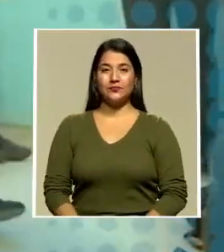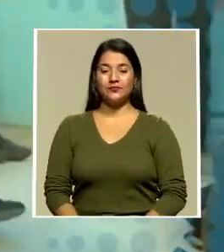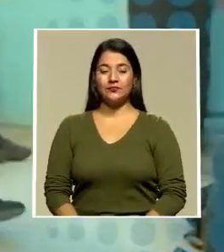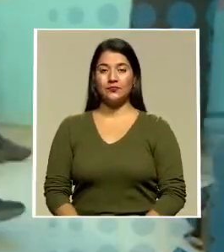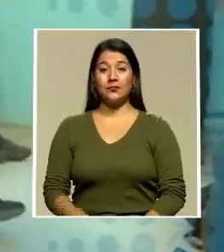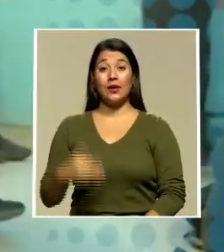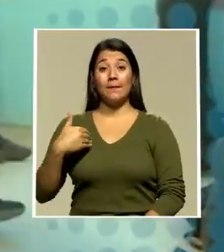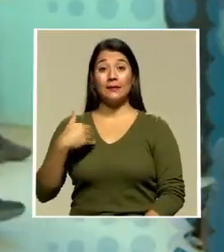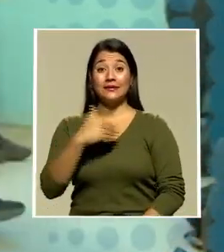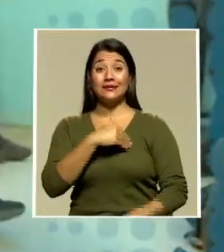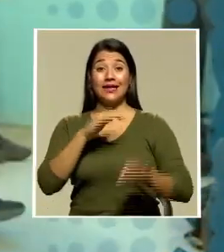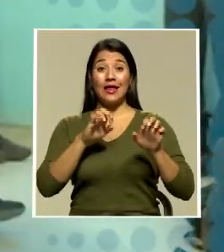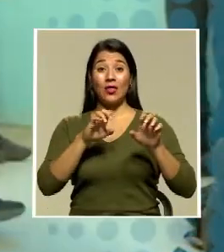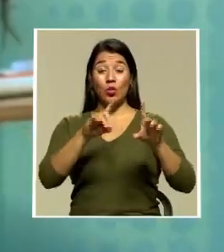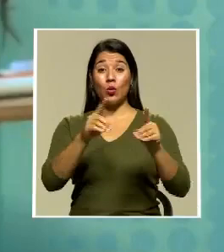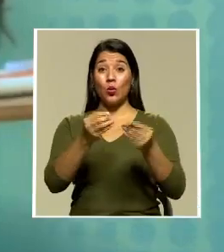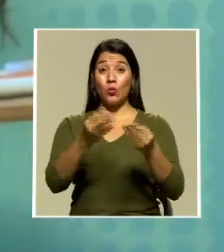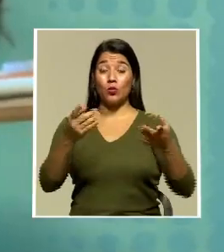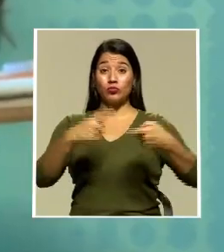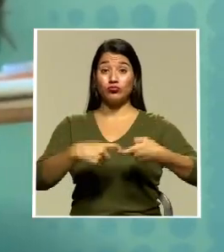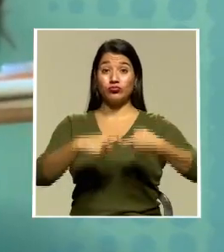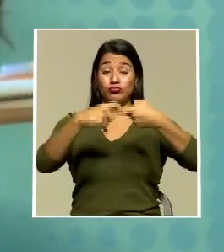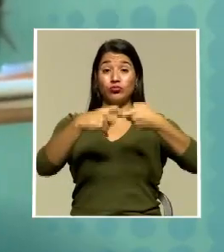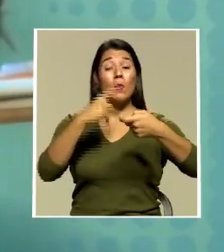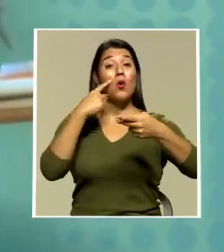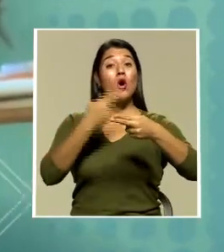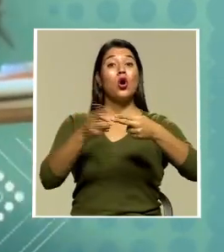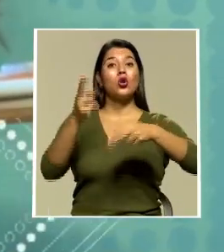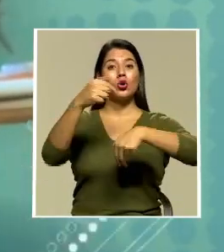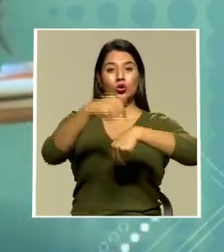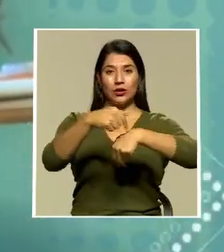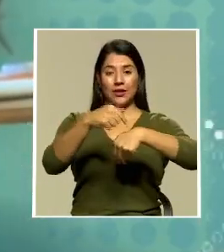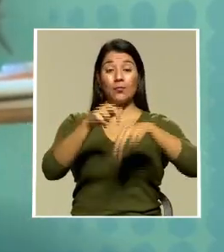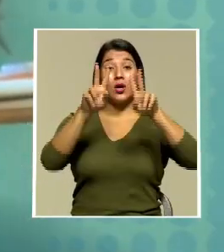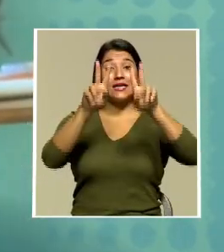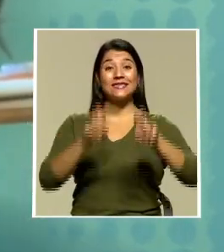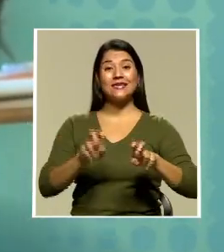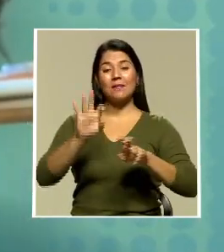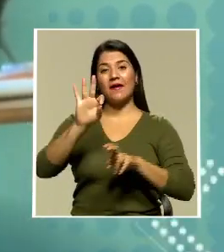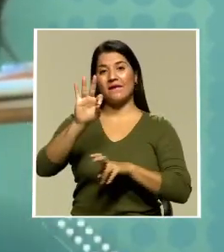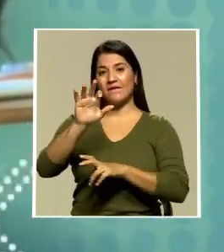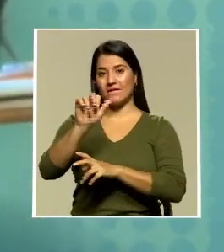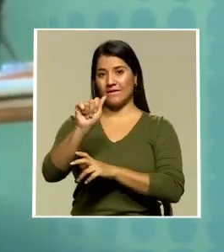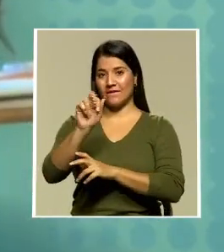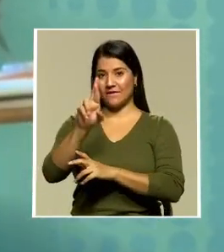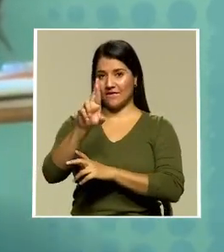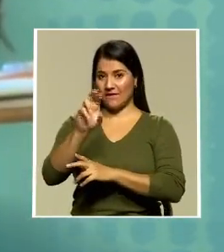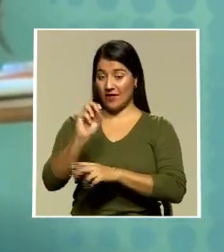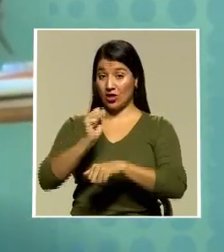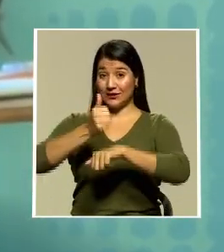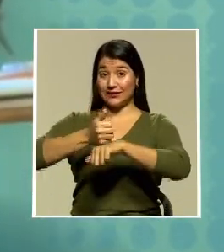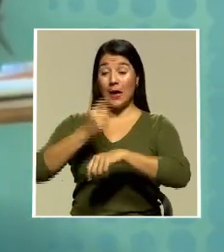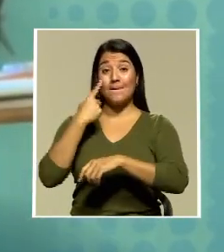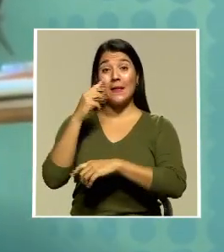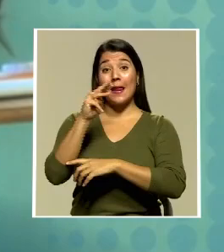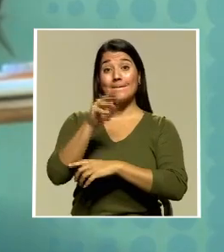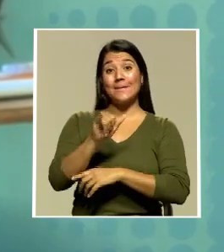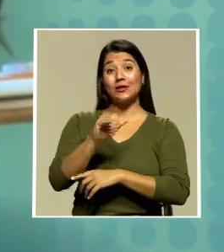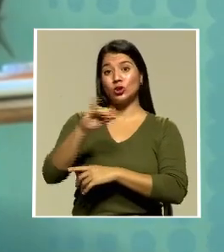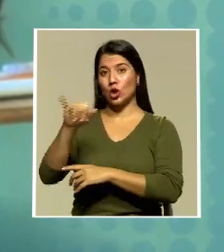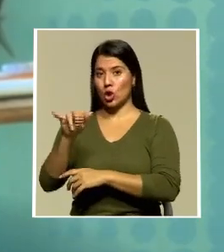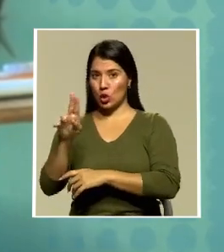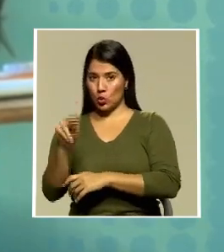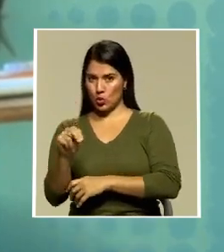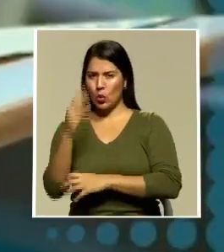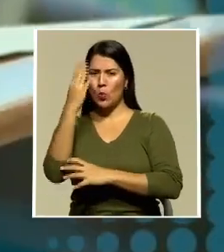El Ministerio de Educación Pública suspendió de forma temporal las pruebas FARO que estaban programadas para el mes de mayo y junio debido